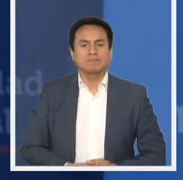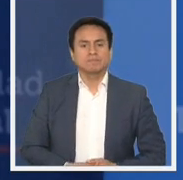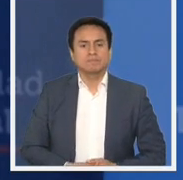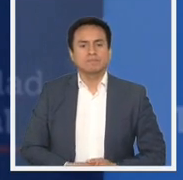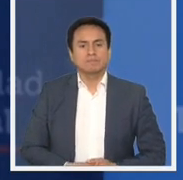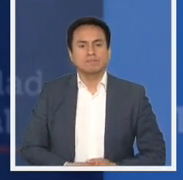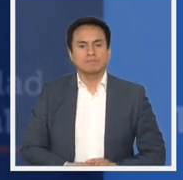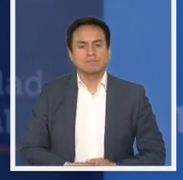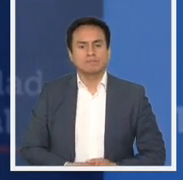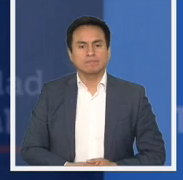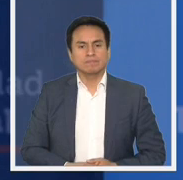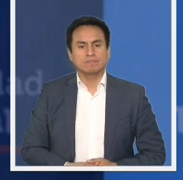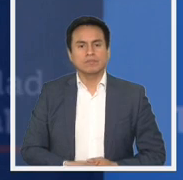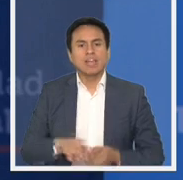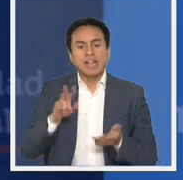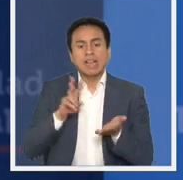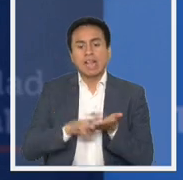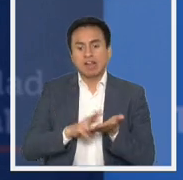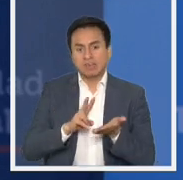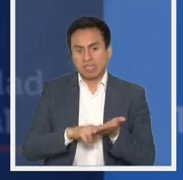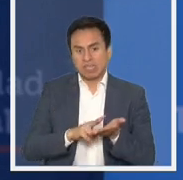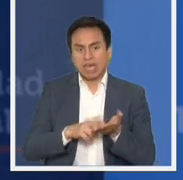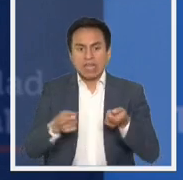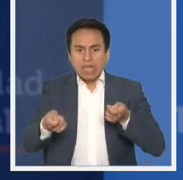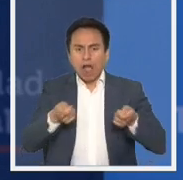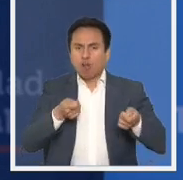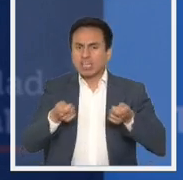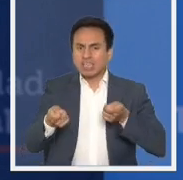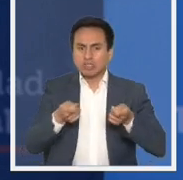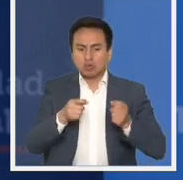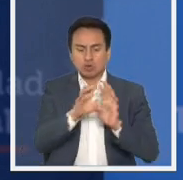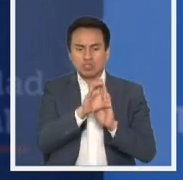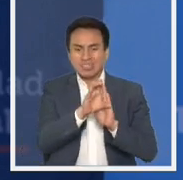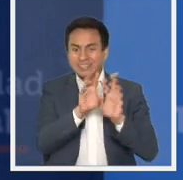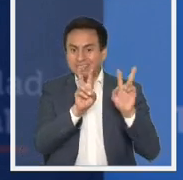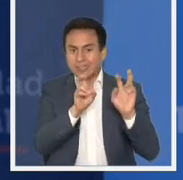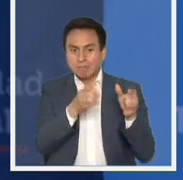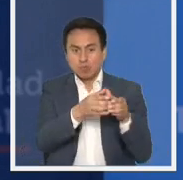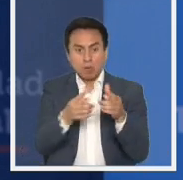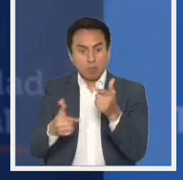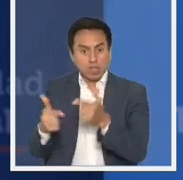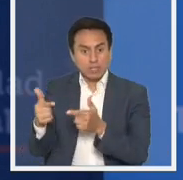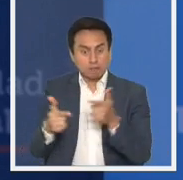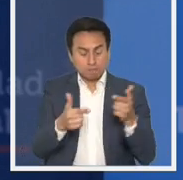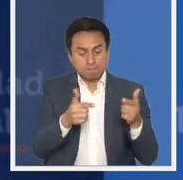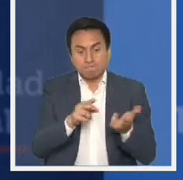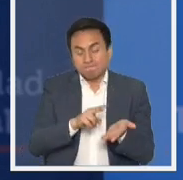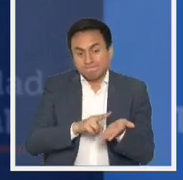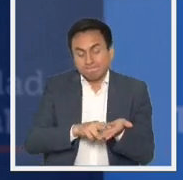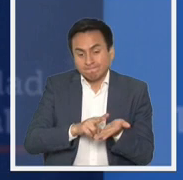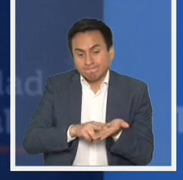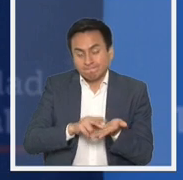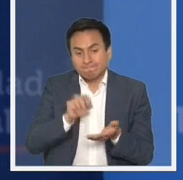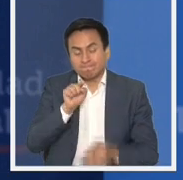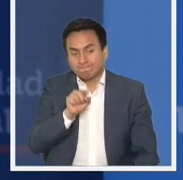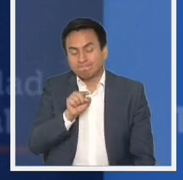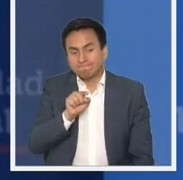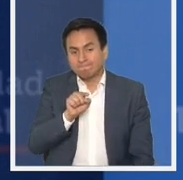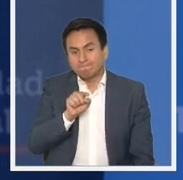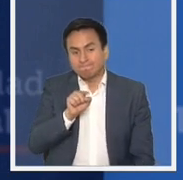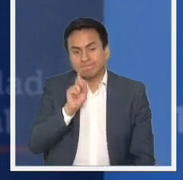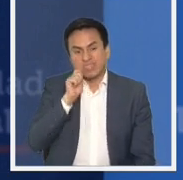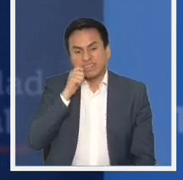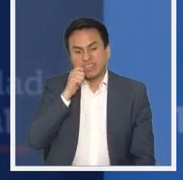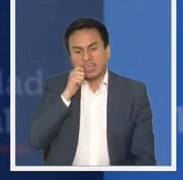Y la verdad es que la negociación constitucional entre los partidos está